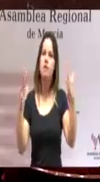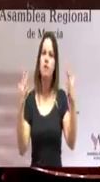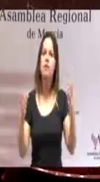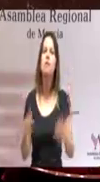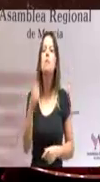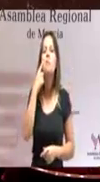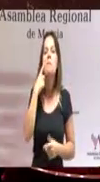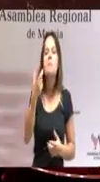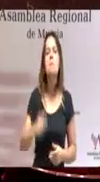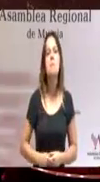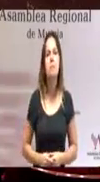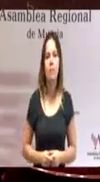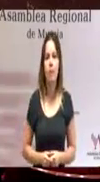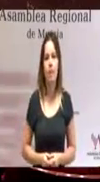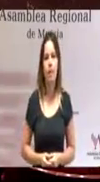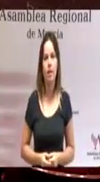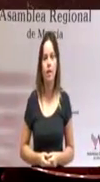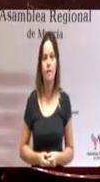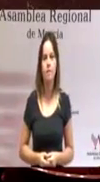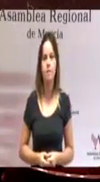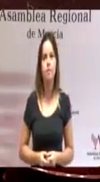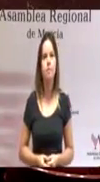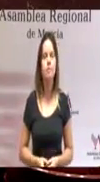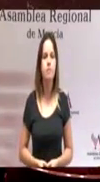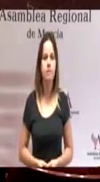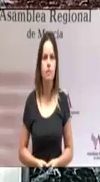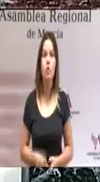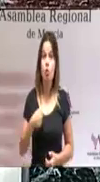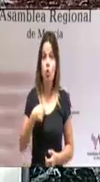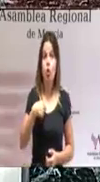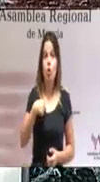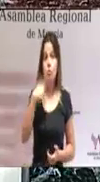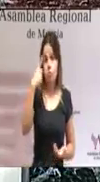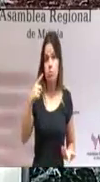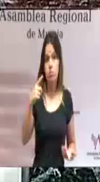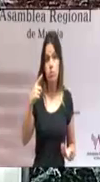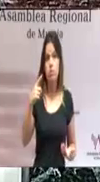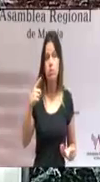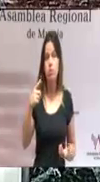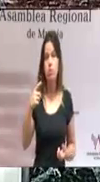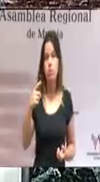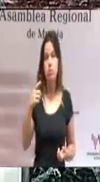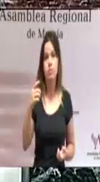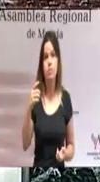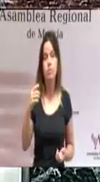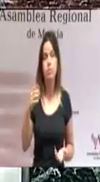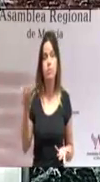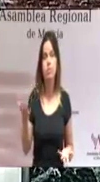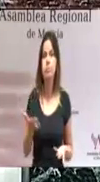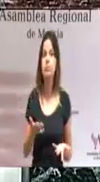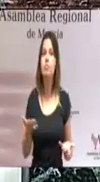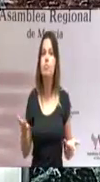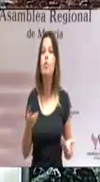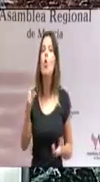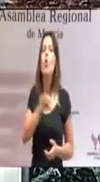Mire, yo sé que